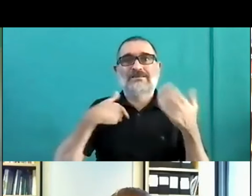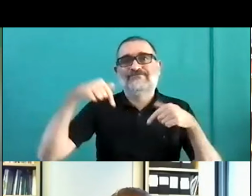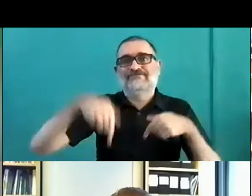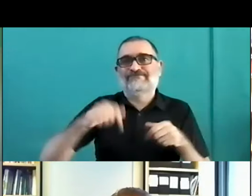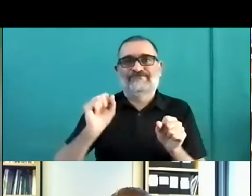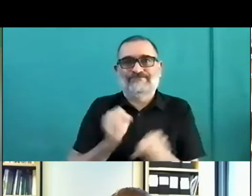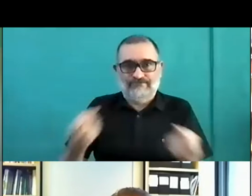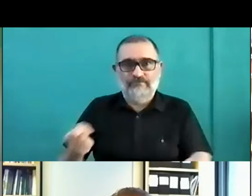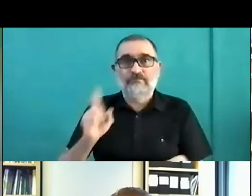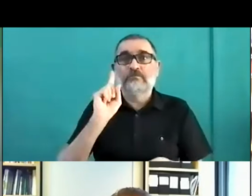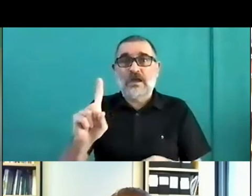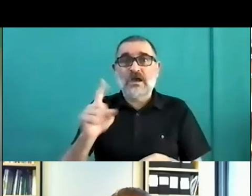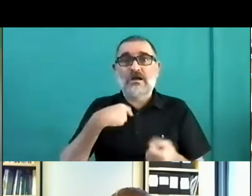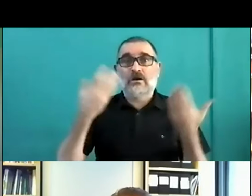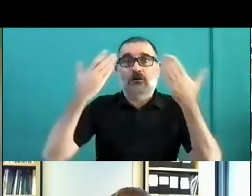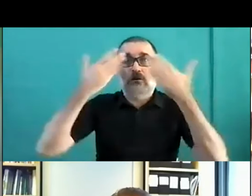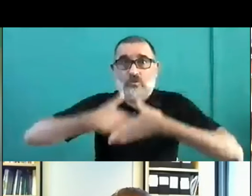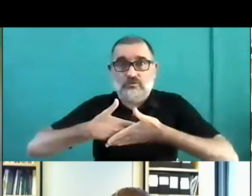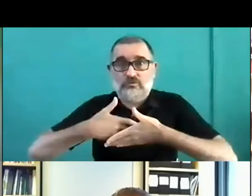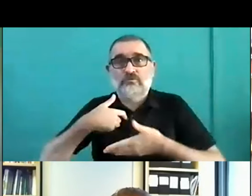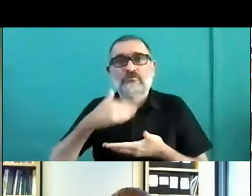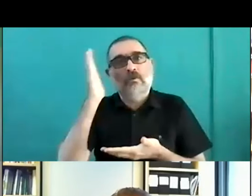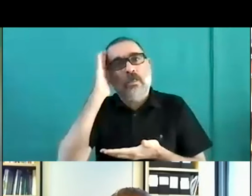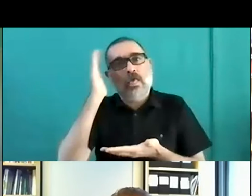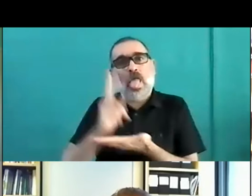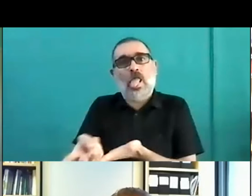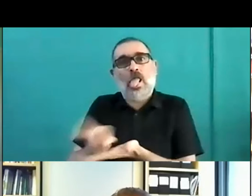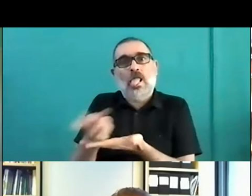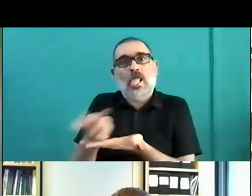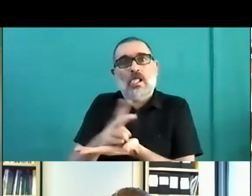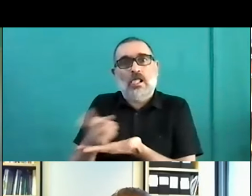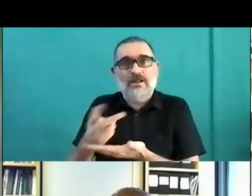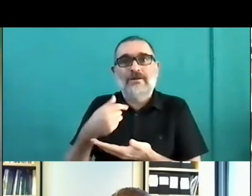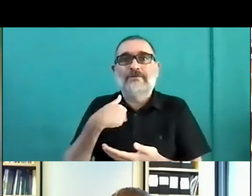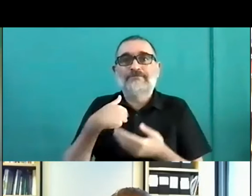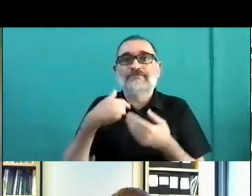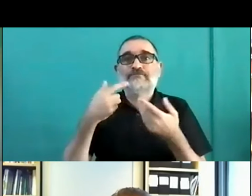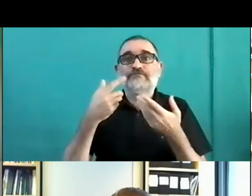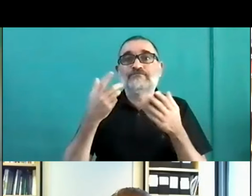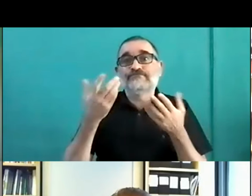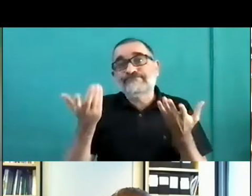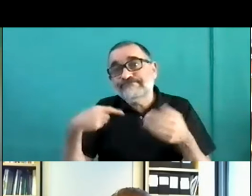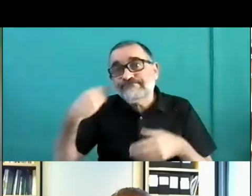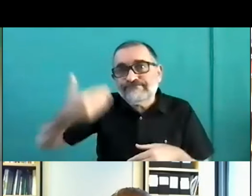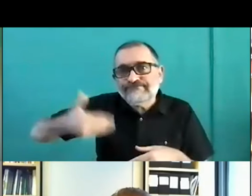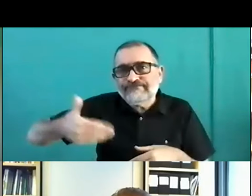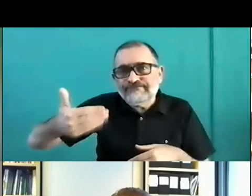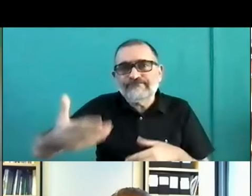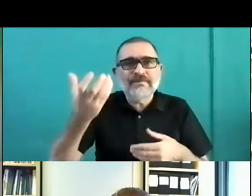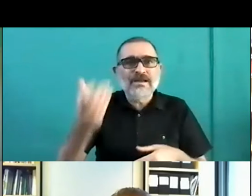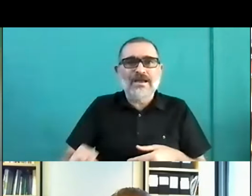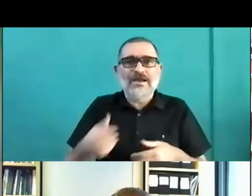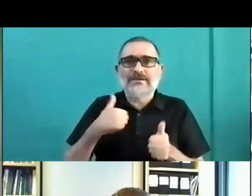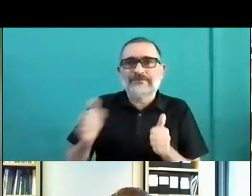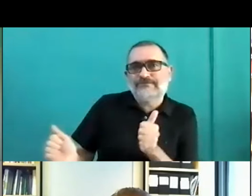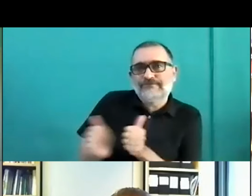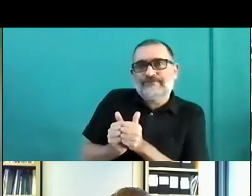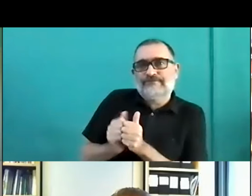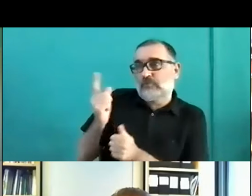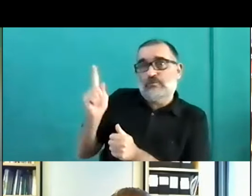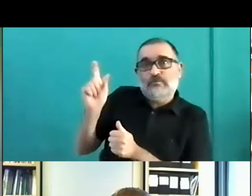mamá o por mis amigos. Me deben cuidar mientras me ducho, debo subir y bajar las escaleras